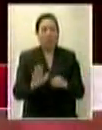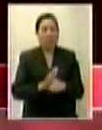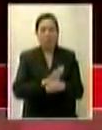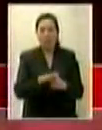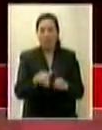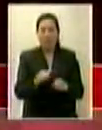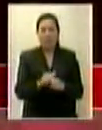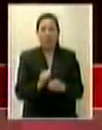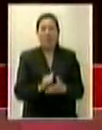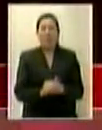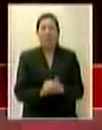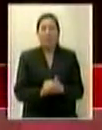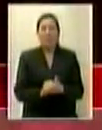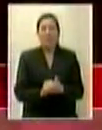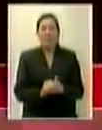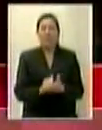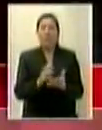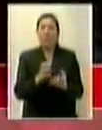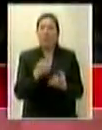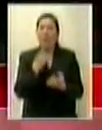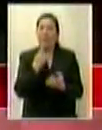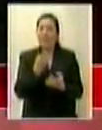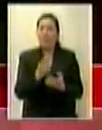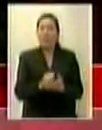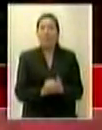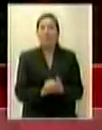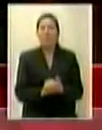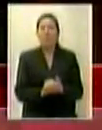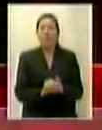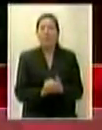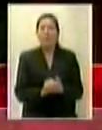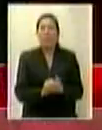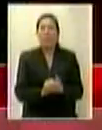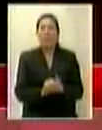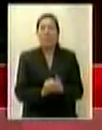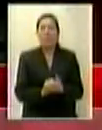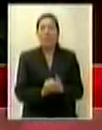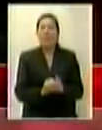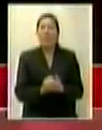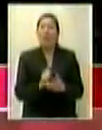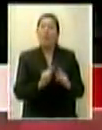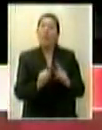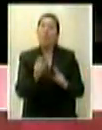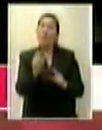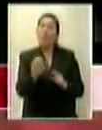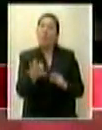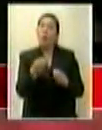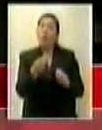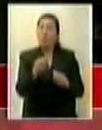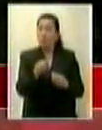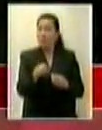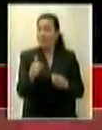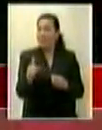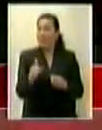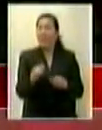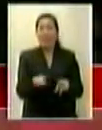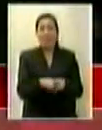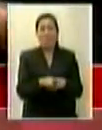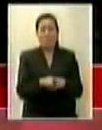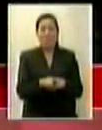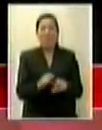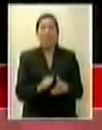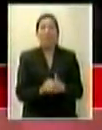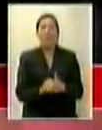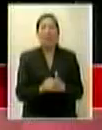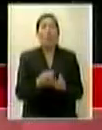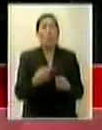con la palabra empeñada. Yo quiero hacer una breve referencia a alguien que, como ustedes, fue también producto